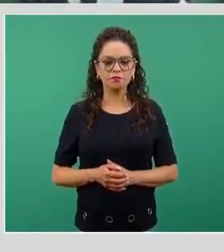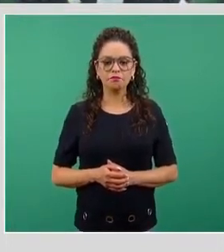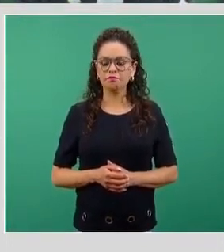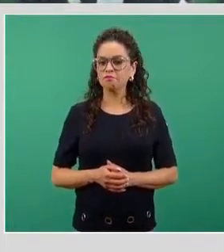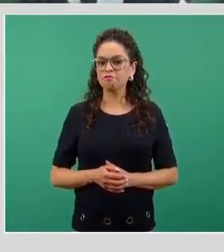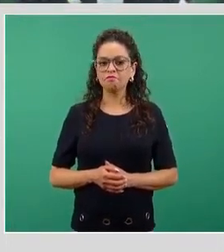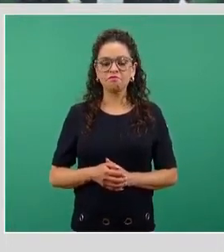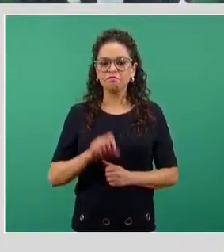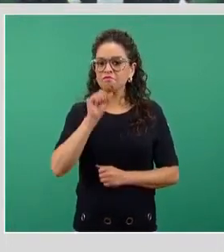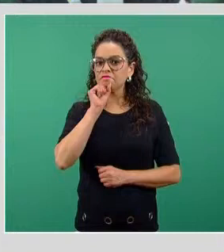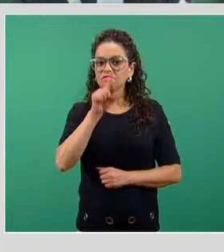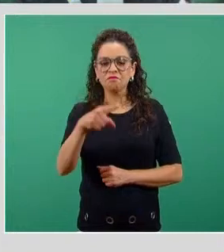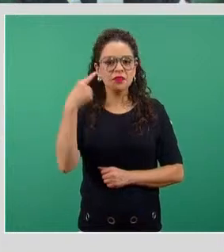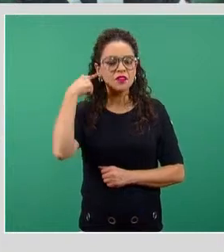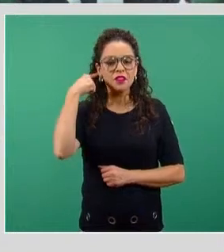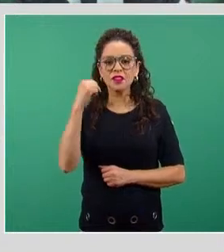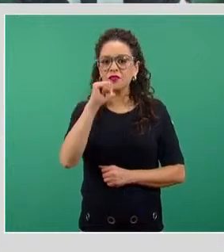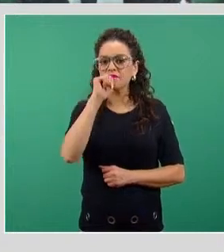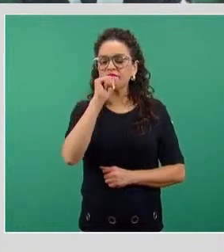Tampoco te escuchamos, Filipo.